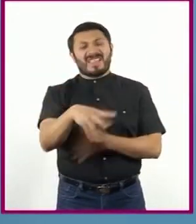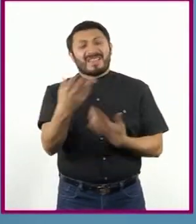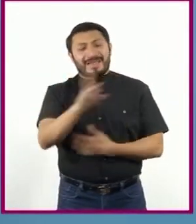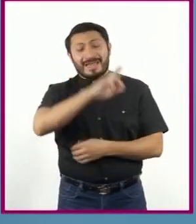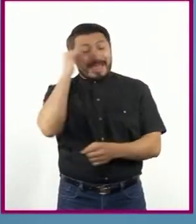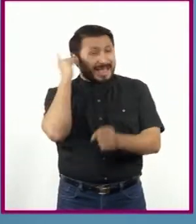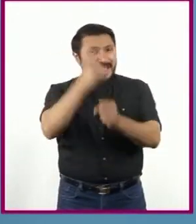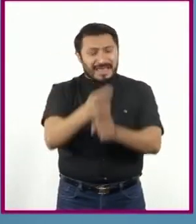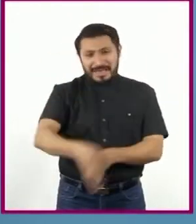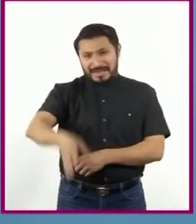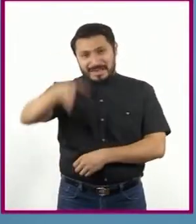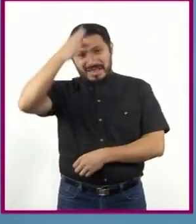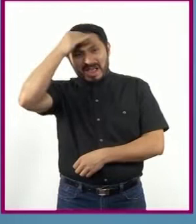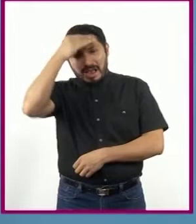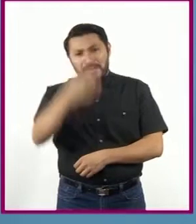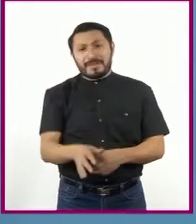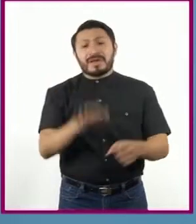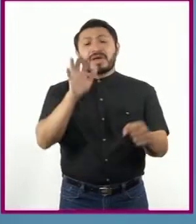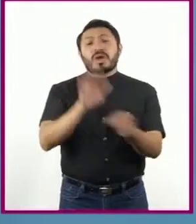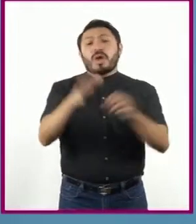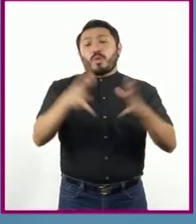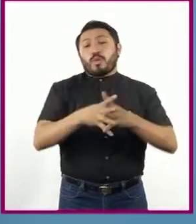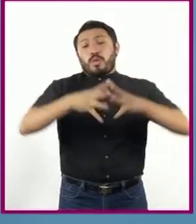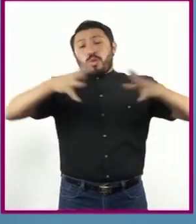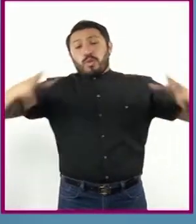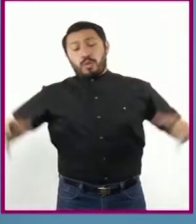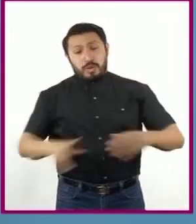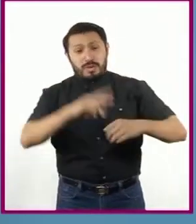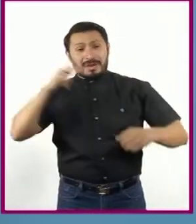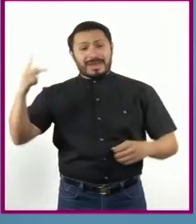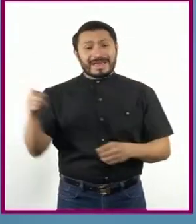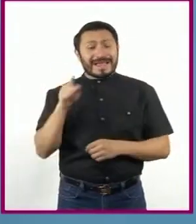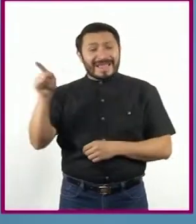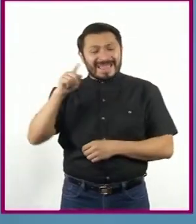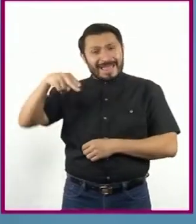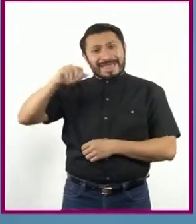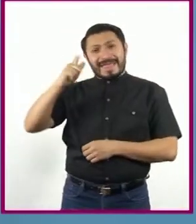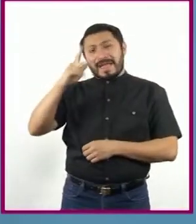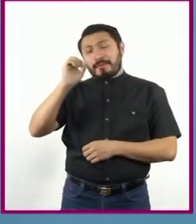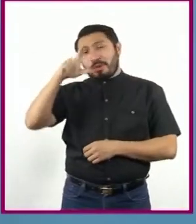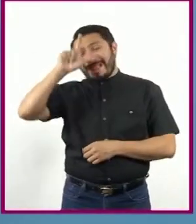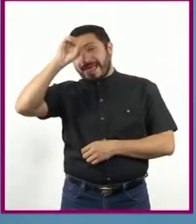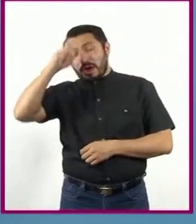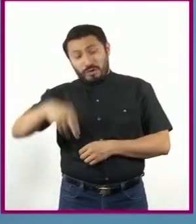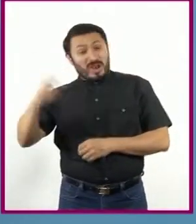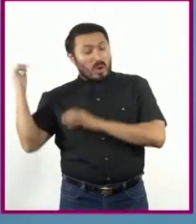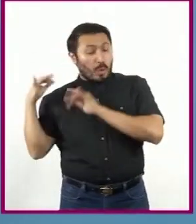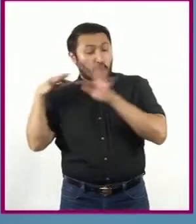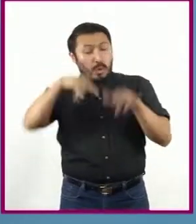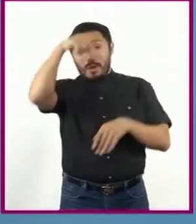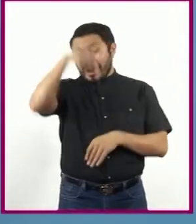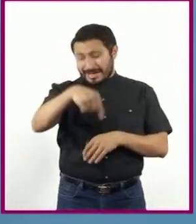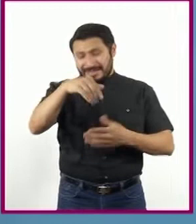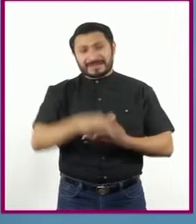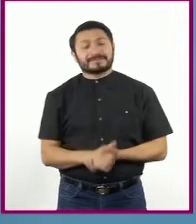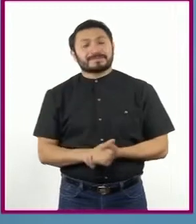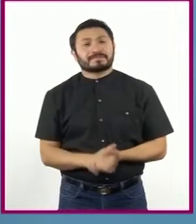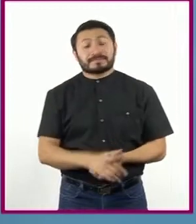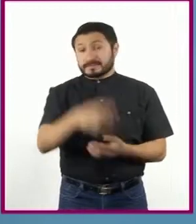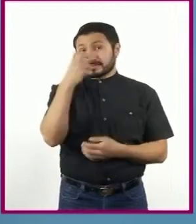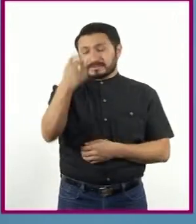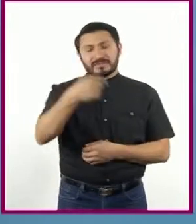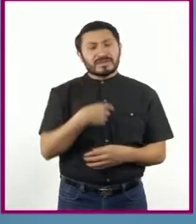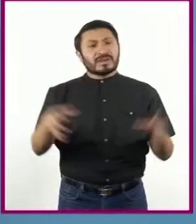la expansión del Imperio Napoleónico en Europa y la invasión a España. Por ello, daré un panorama general sobre